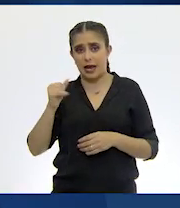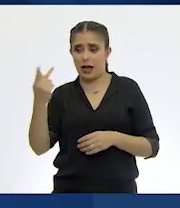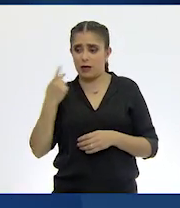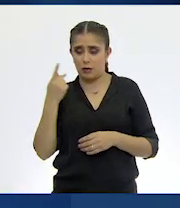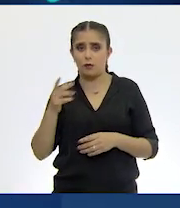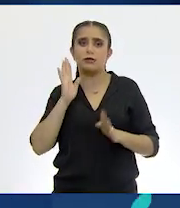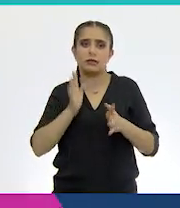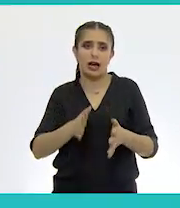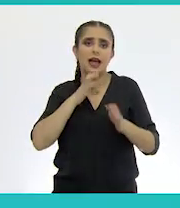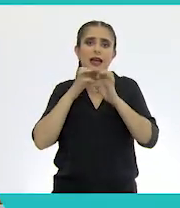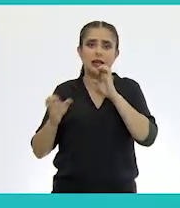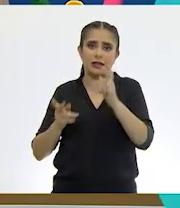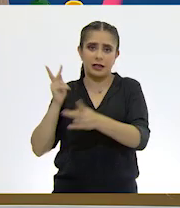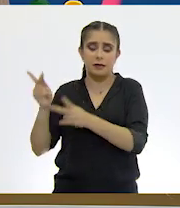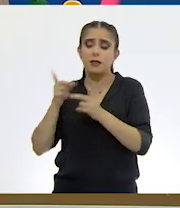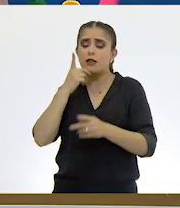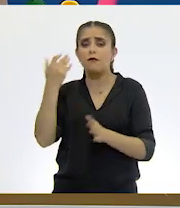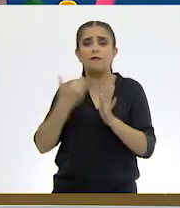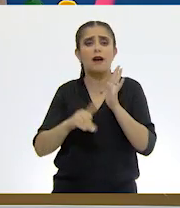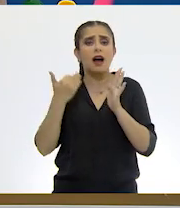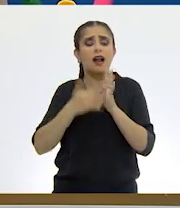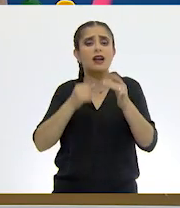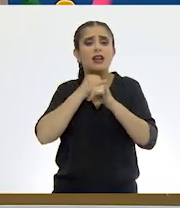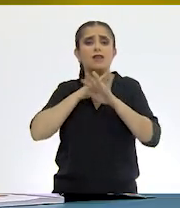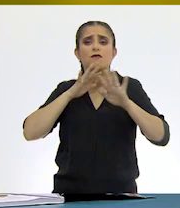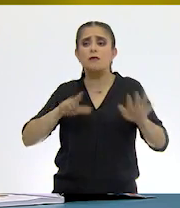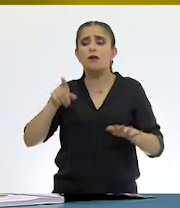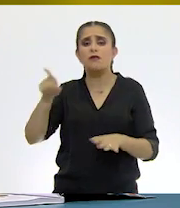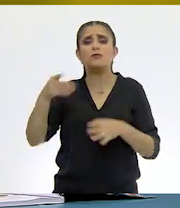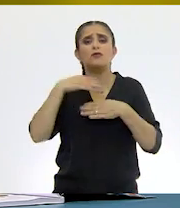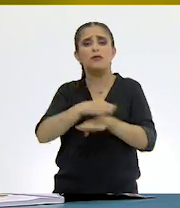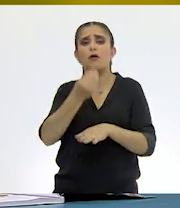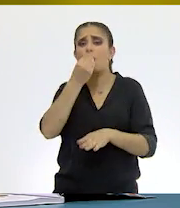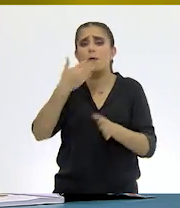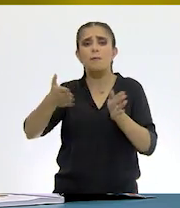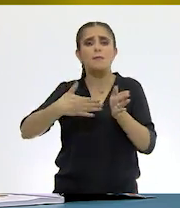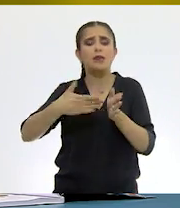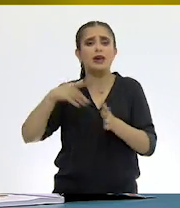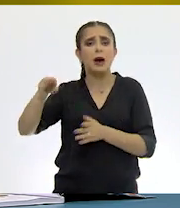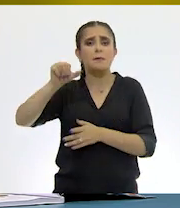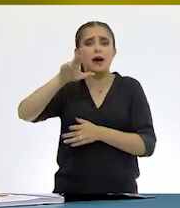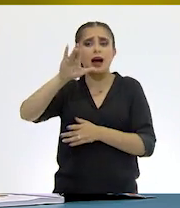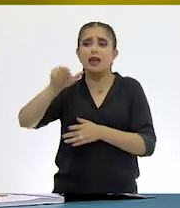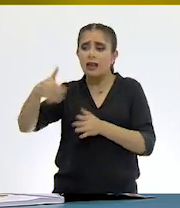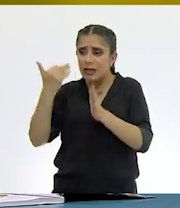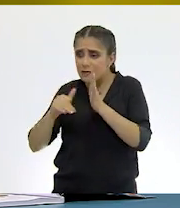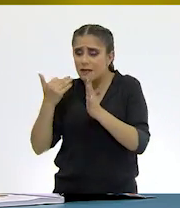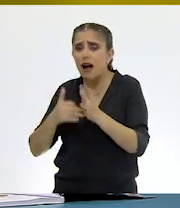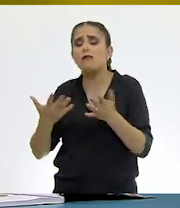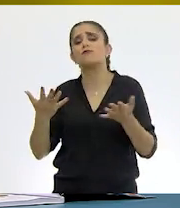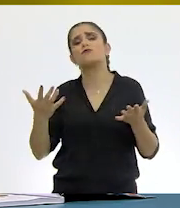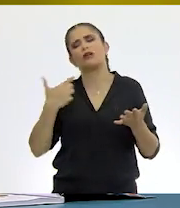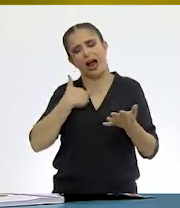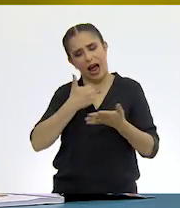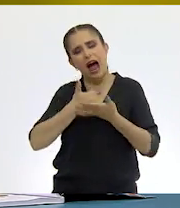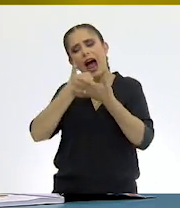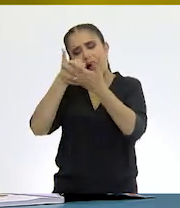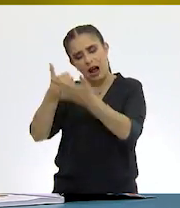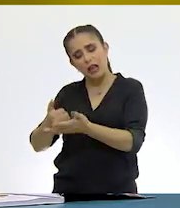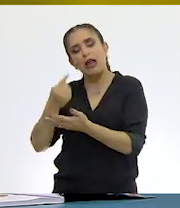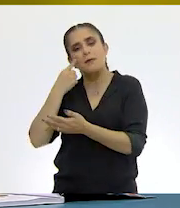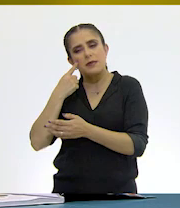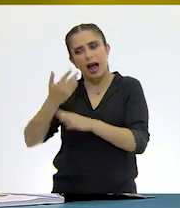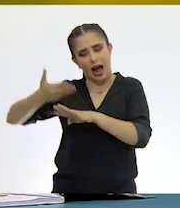nos comentó que le faltaba un poco de información sobre la gastronomía. Entonces revisamos los materiales que previamente